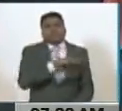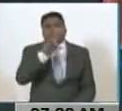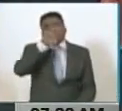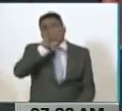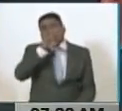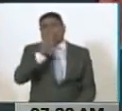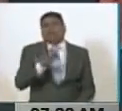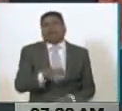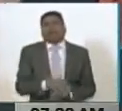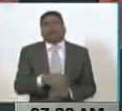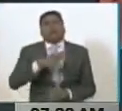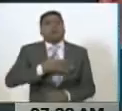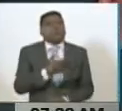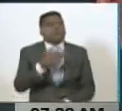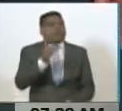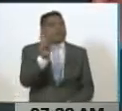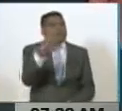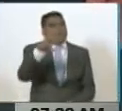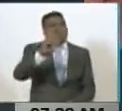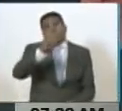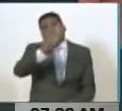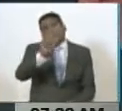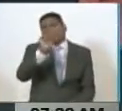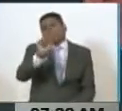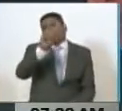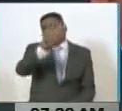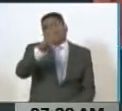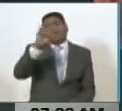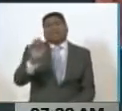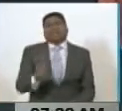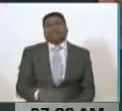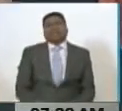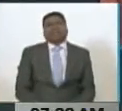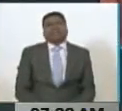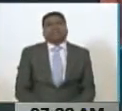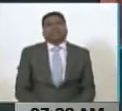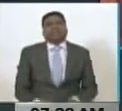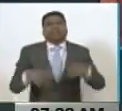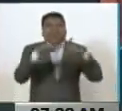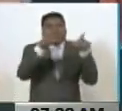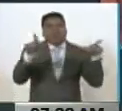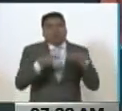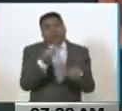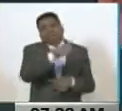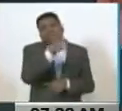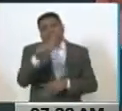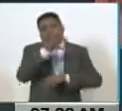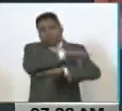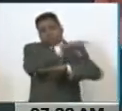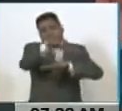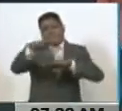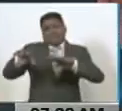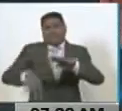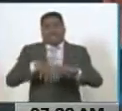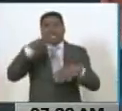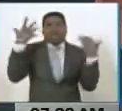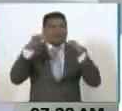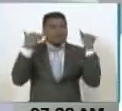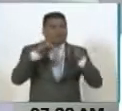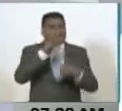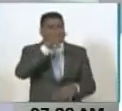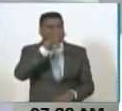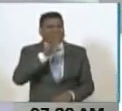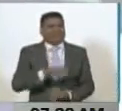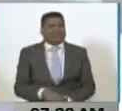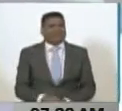www.misionnevado.gov.be y ahí pueden consultar ¿cuál es el lugar específico donde va a ser en cada una de las entidades la fiesta animalista del aniversario? Maigualida,